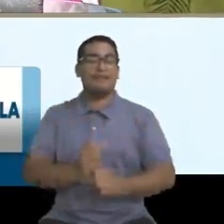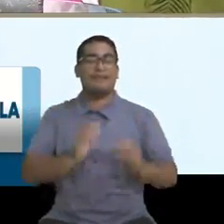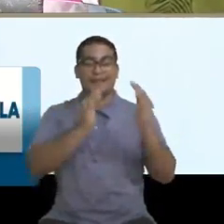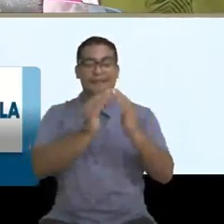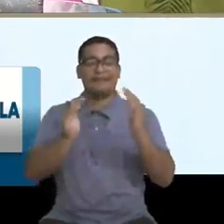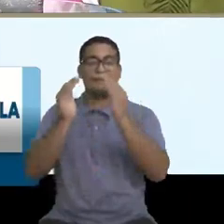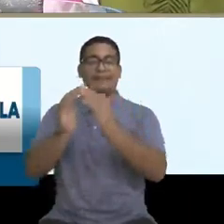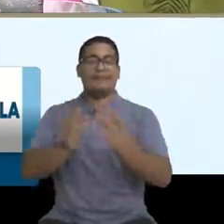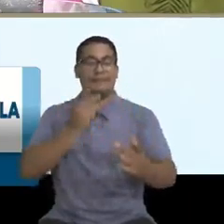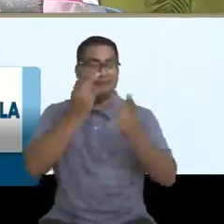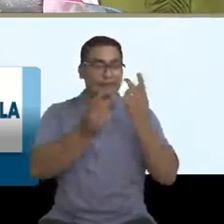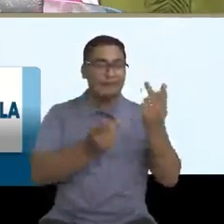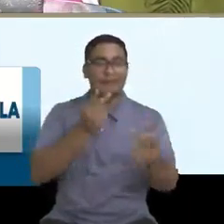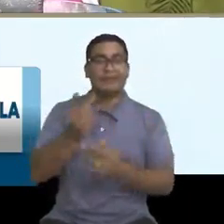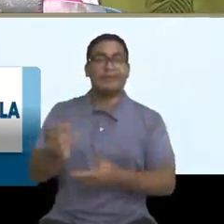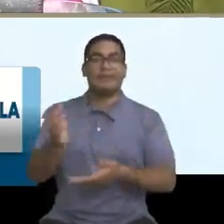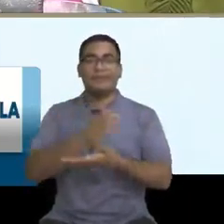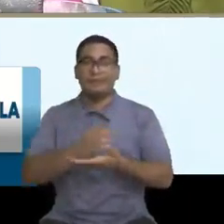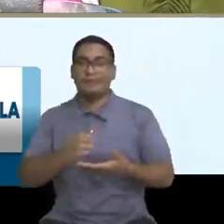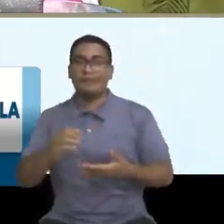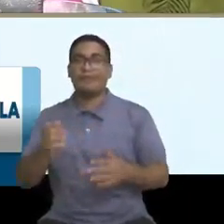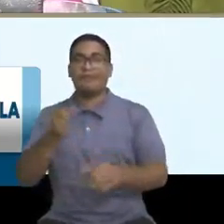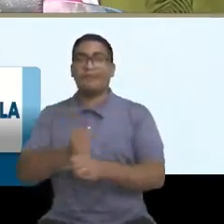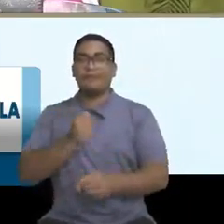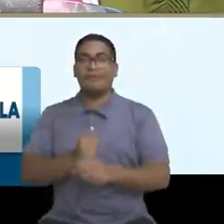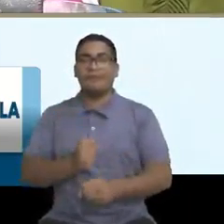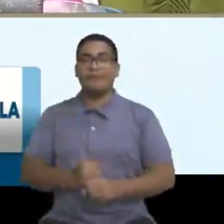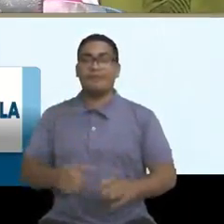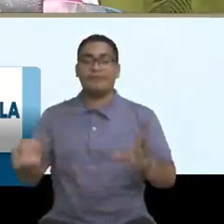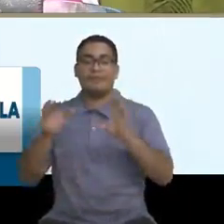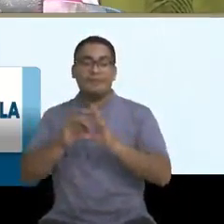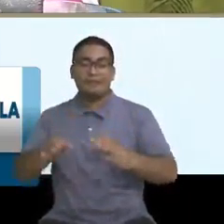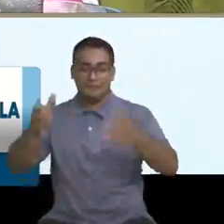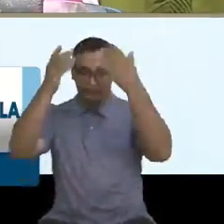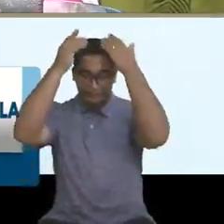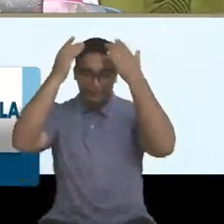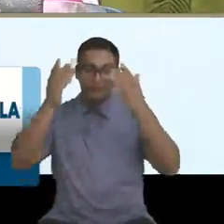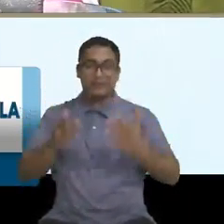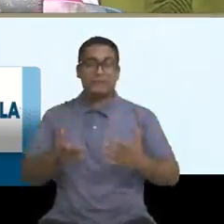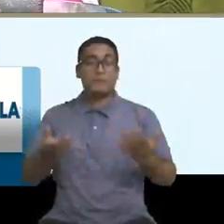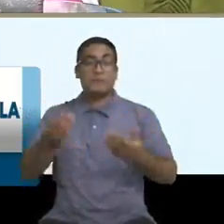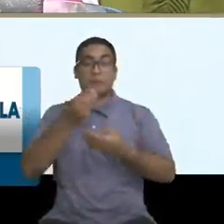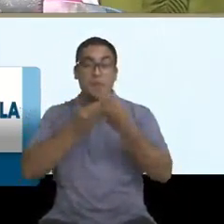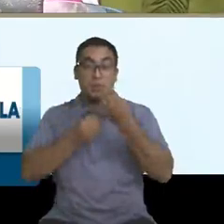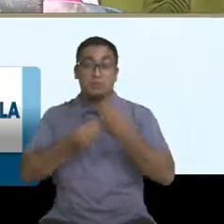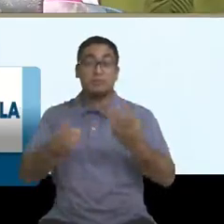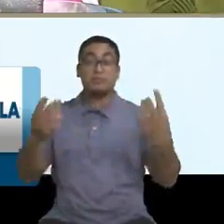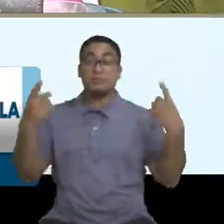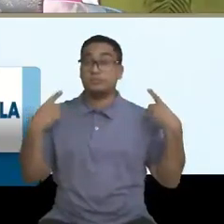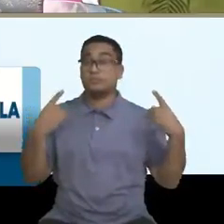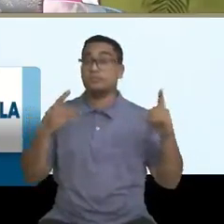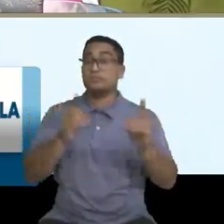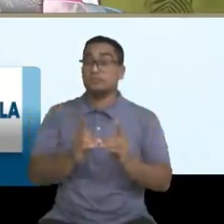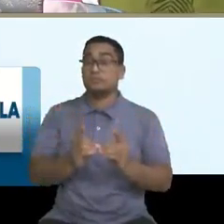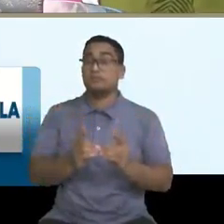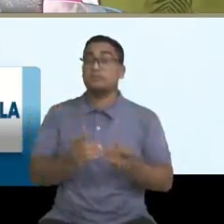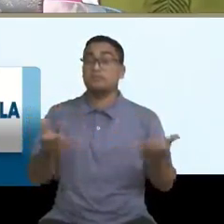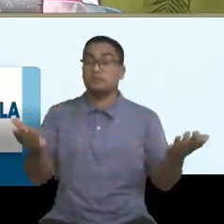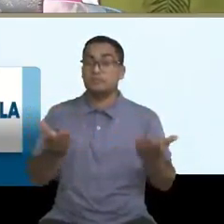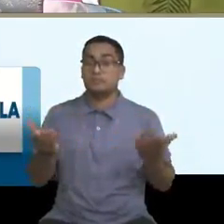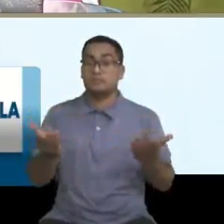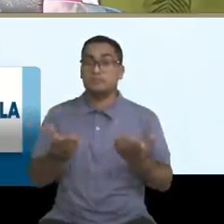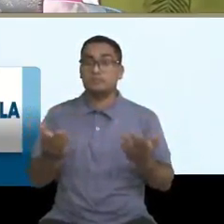en conjunto con enfermería, con la dirección, es un equipo, porque se forman equipos para